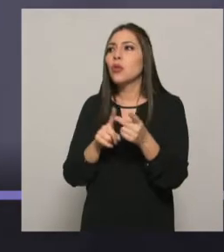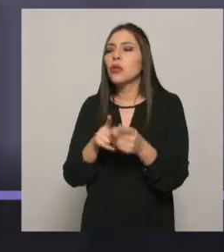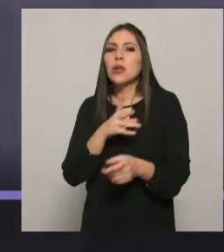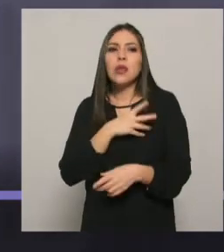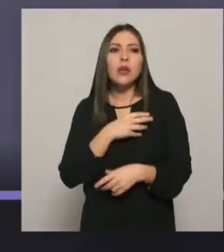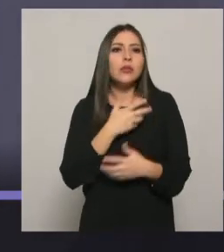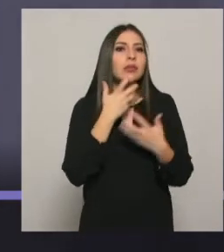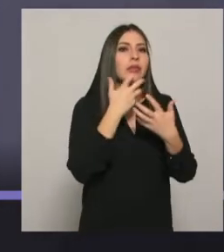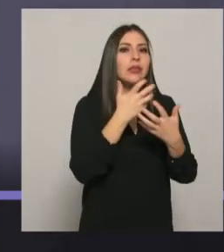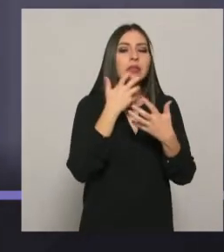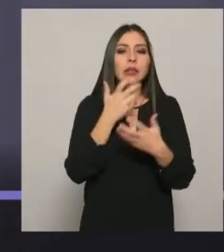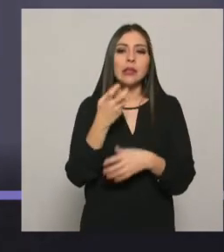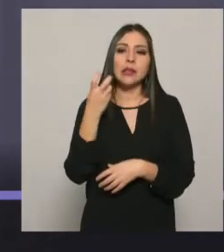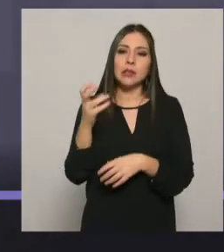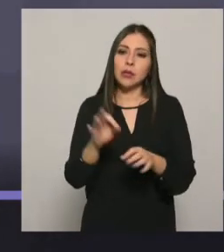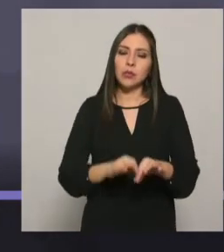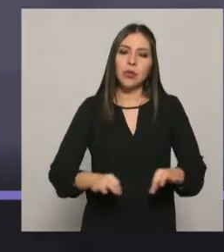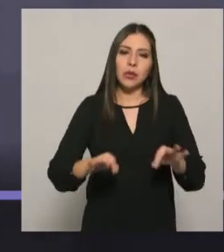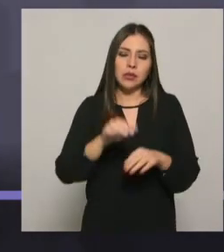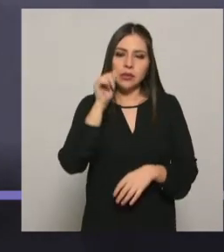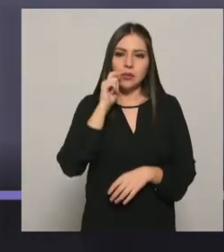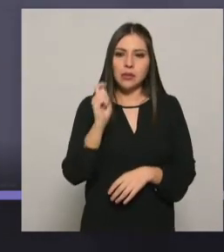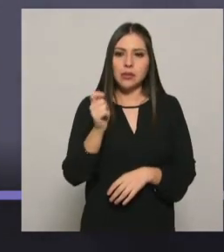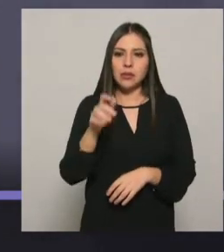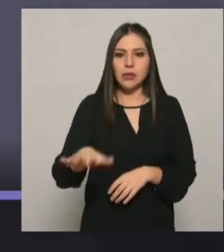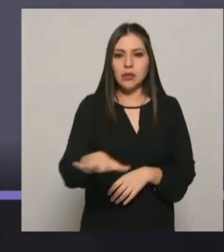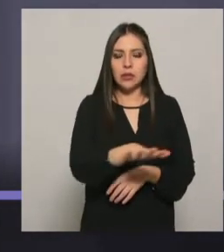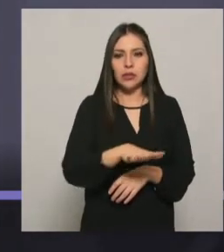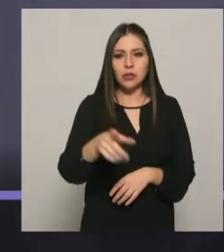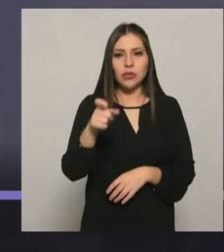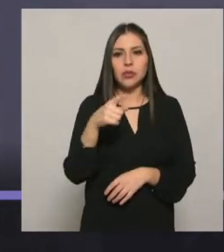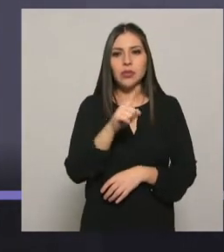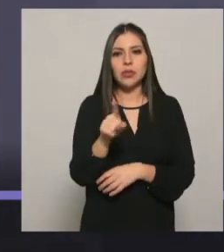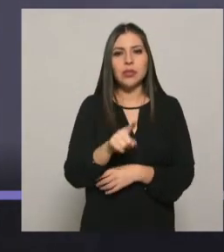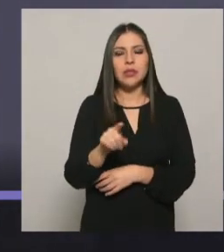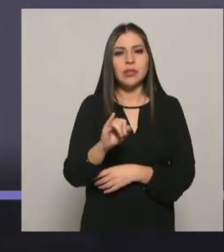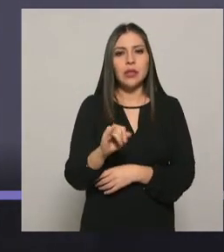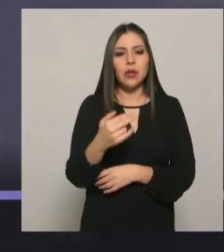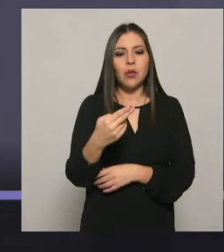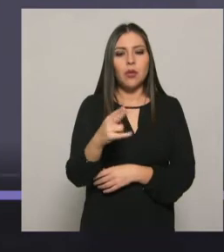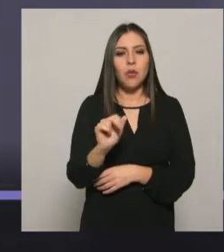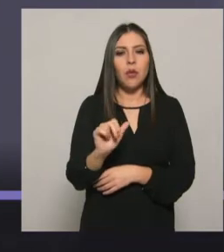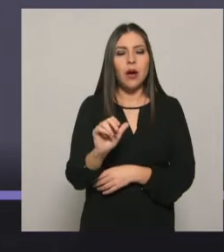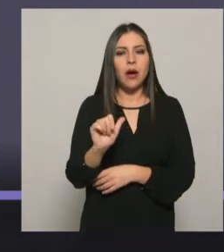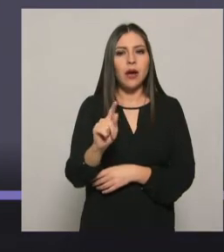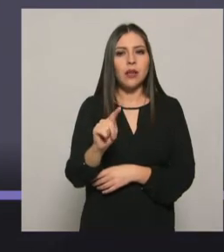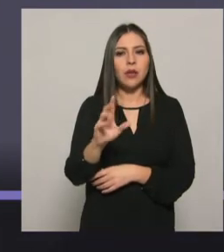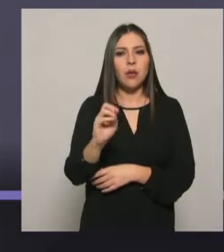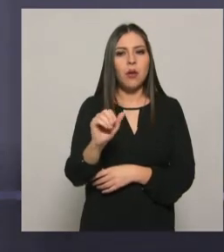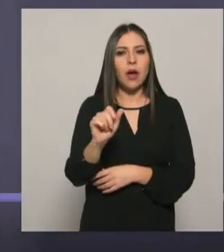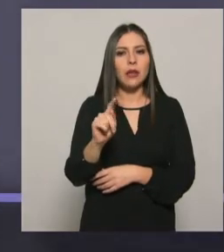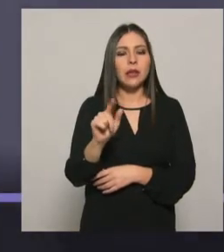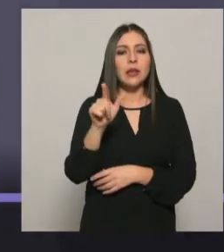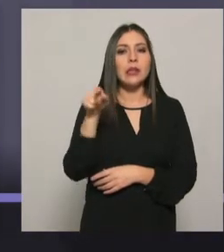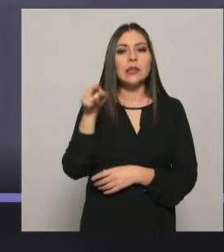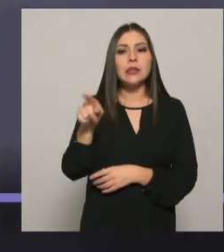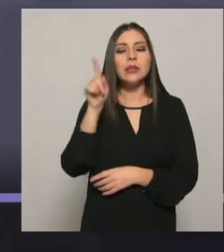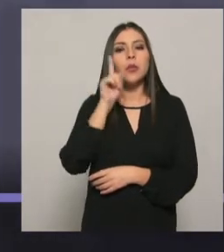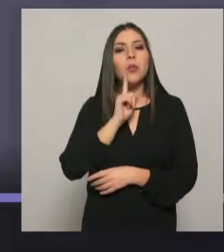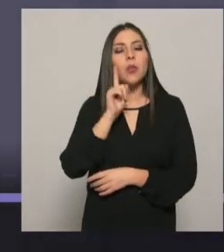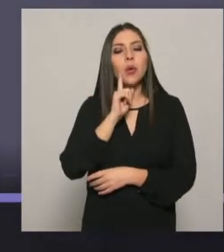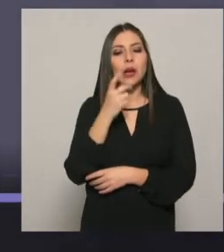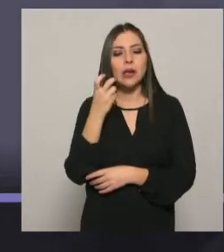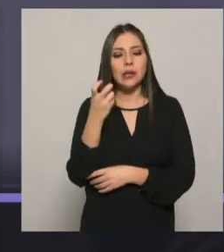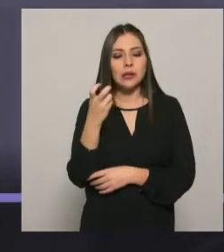una parte muy importante en Xochimilco porque es la Cihuatcoatl, la madre, la que presagia esta situación. Y